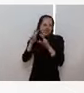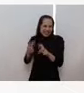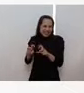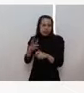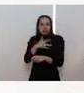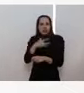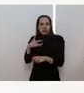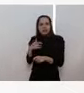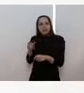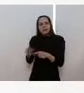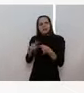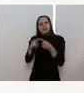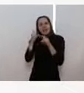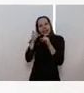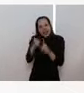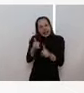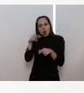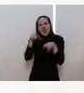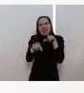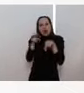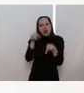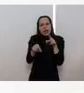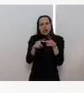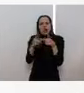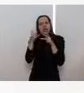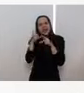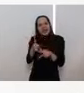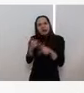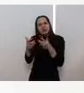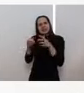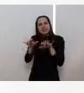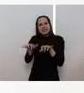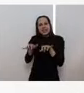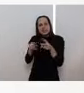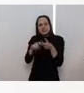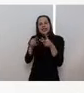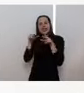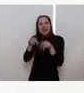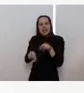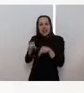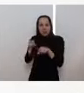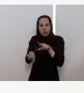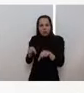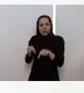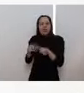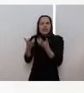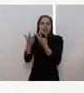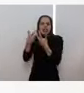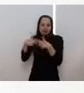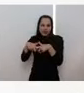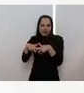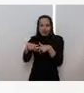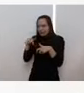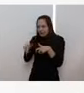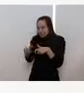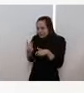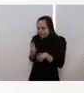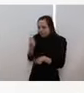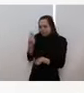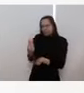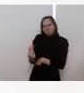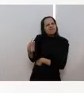tenemos un ingeniero electrónico un ingeniero de sistemas un ingeniero industrial y ellos están reforzando